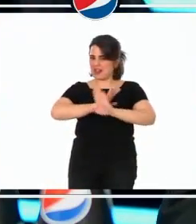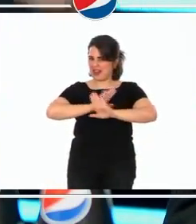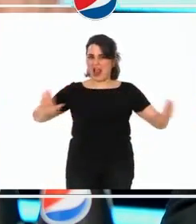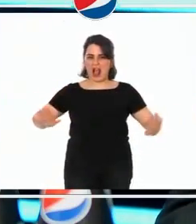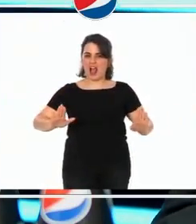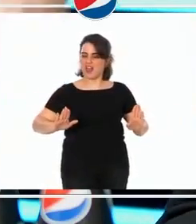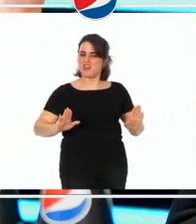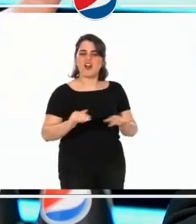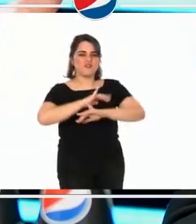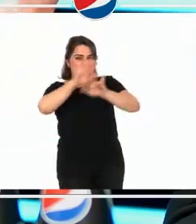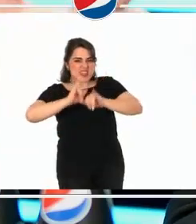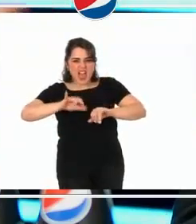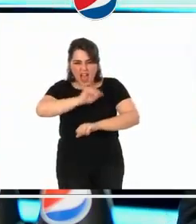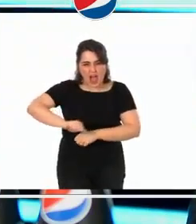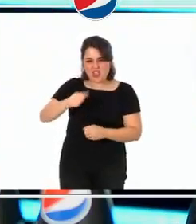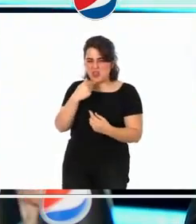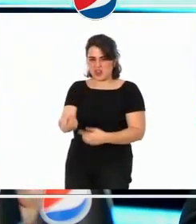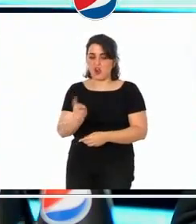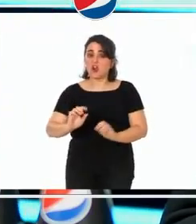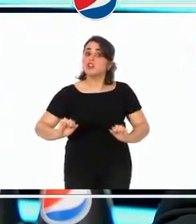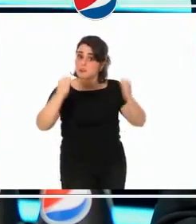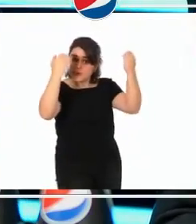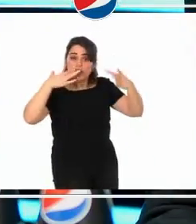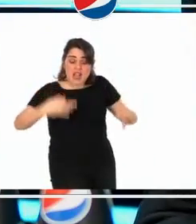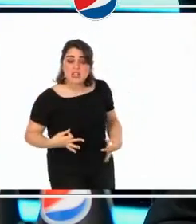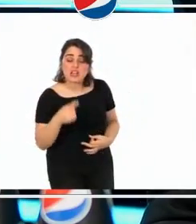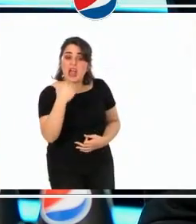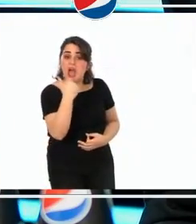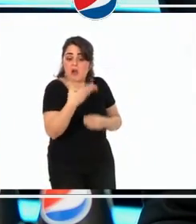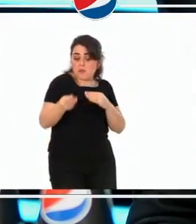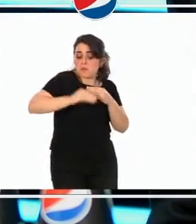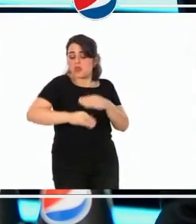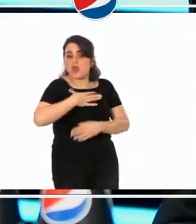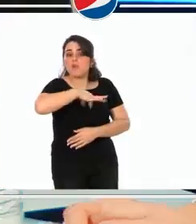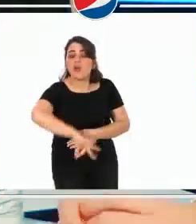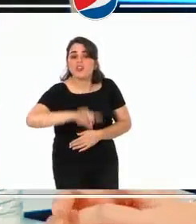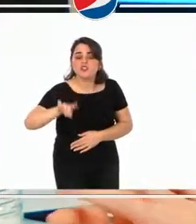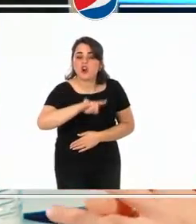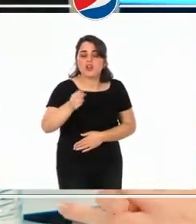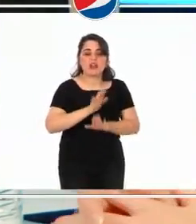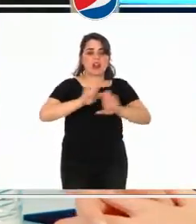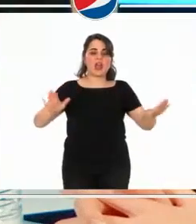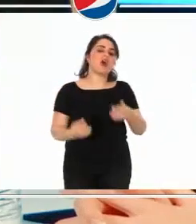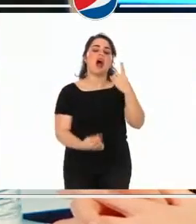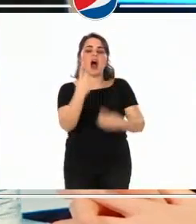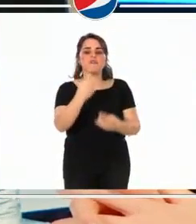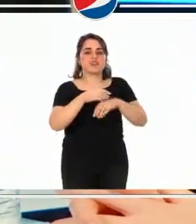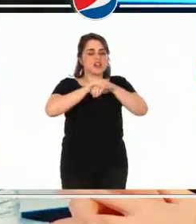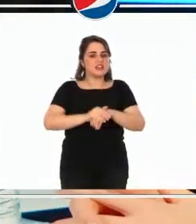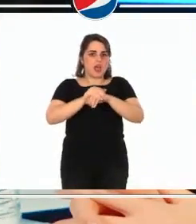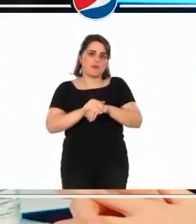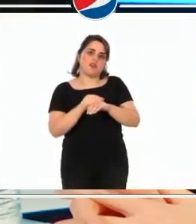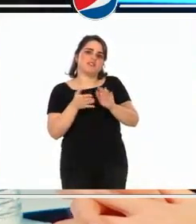año. Ander, ¿tú crees el superviviente? ¿Algo que puedas aportar aquí? Nada, bueno, a veces los amigos no son para siempre,